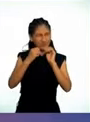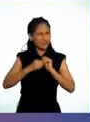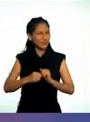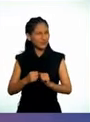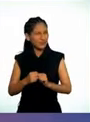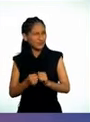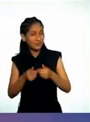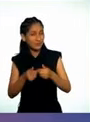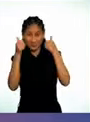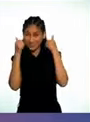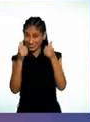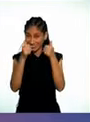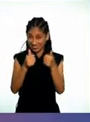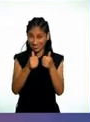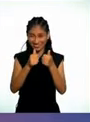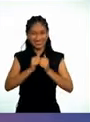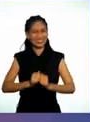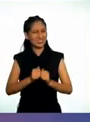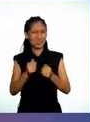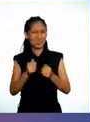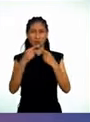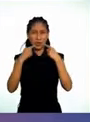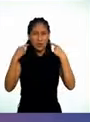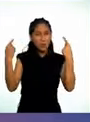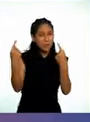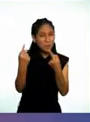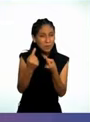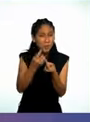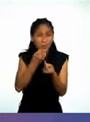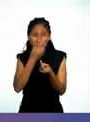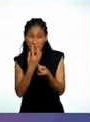got the south suites